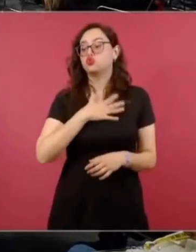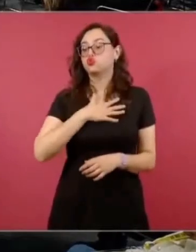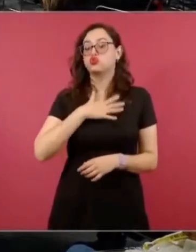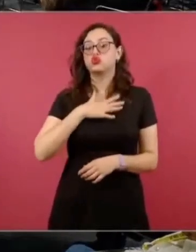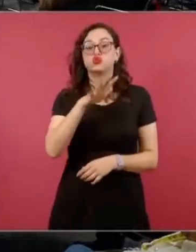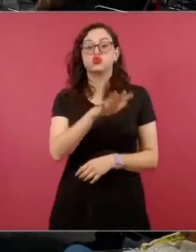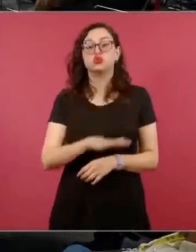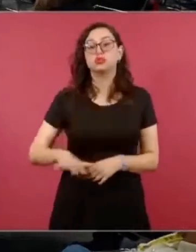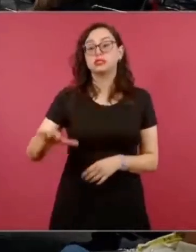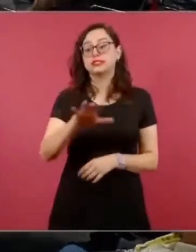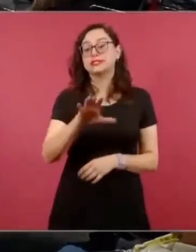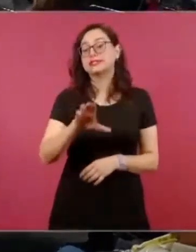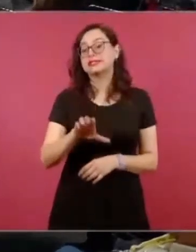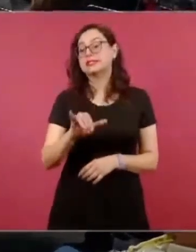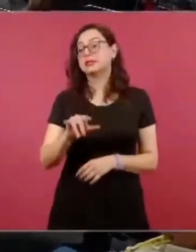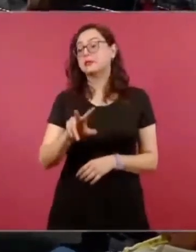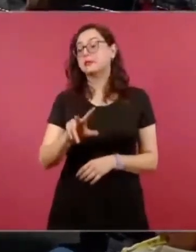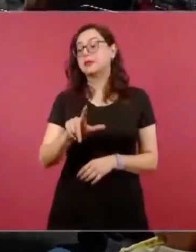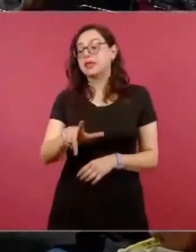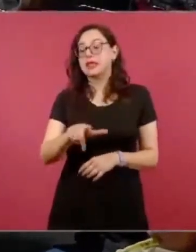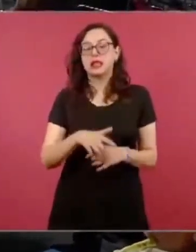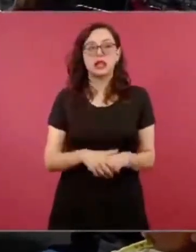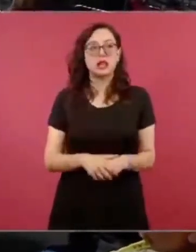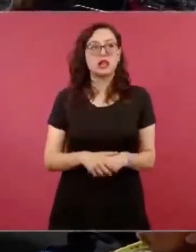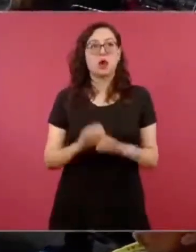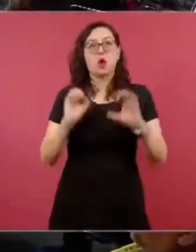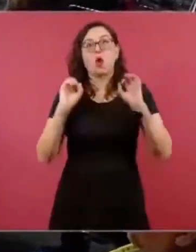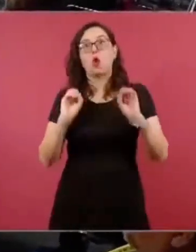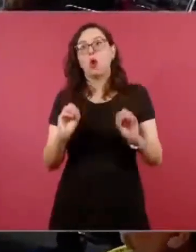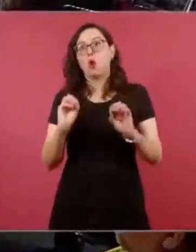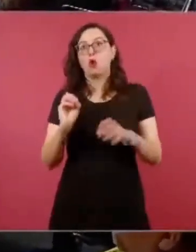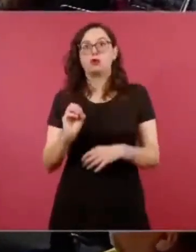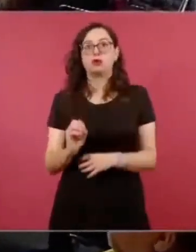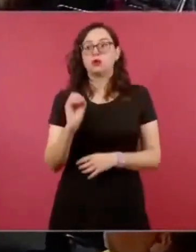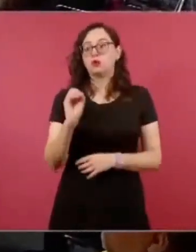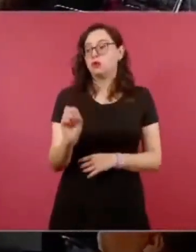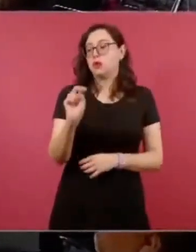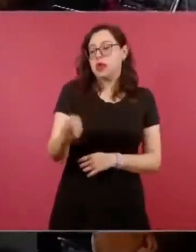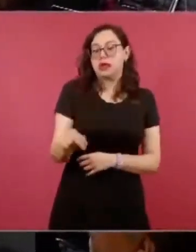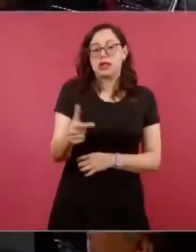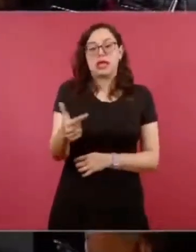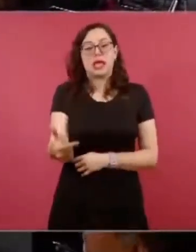lo de las organizaciones no gubernamentales.